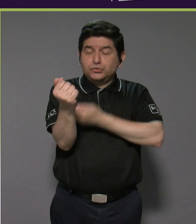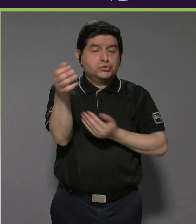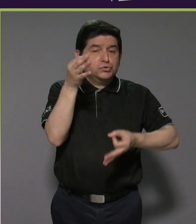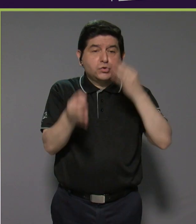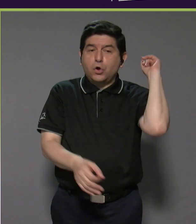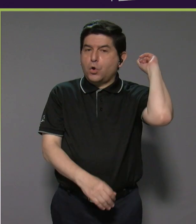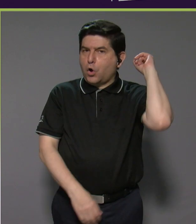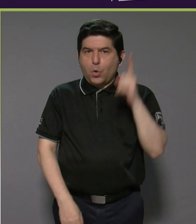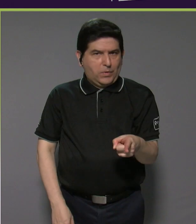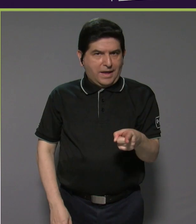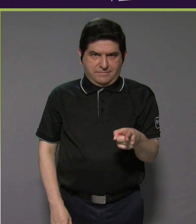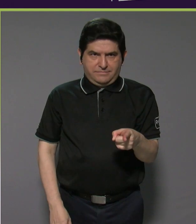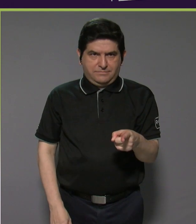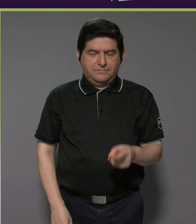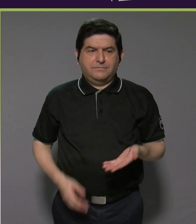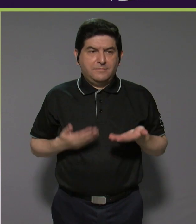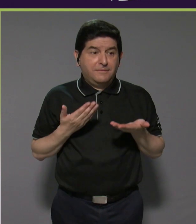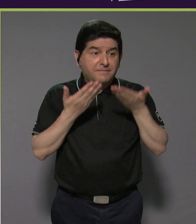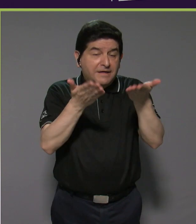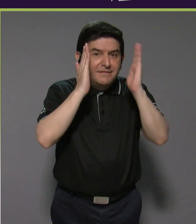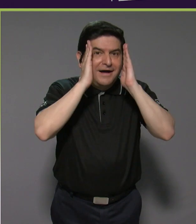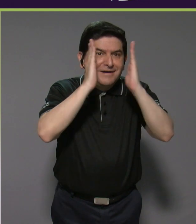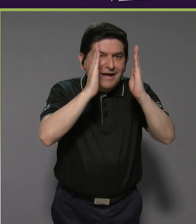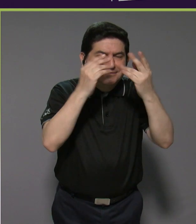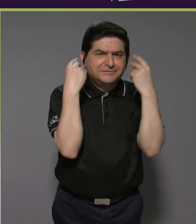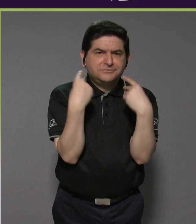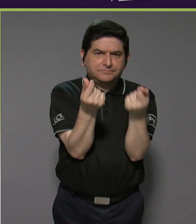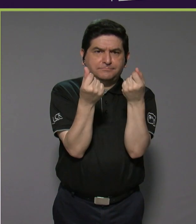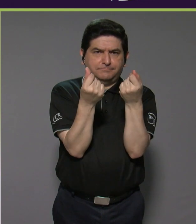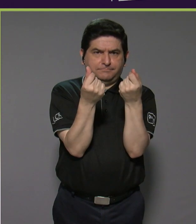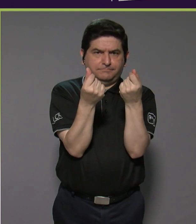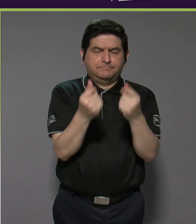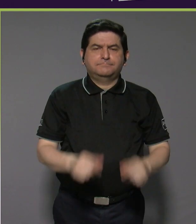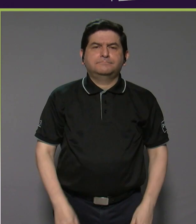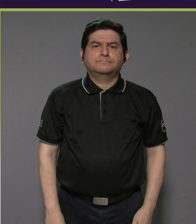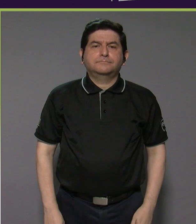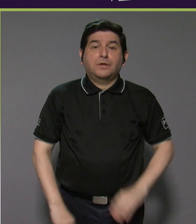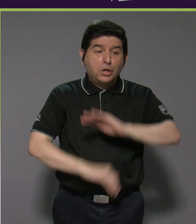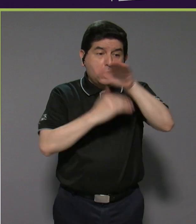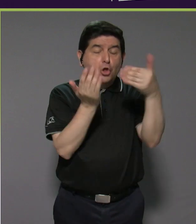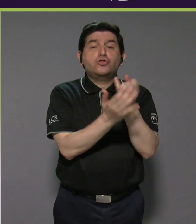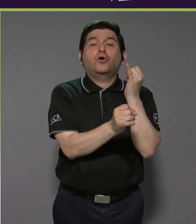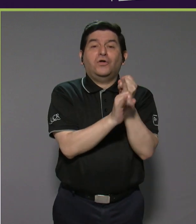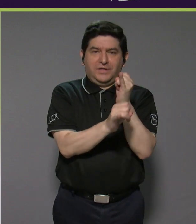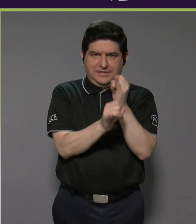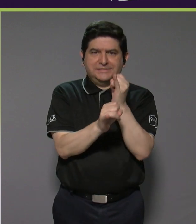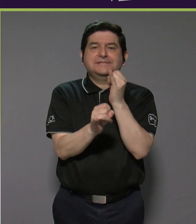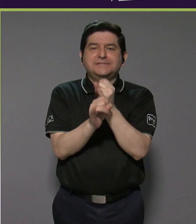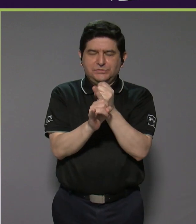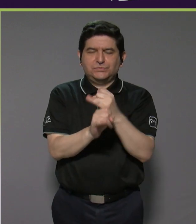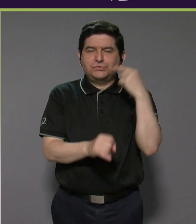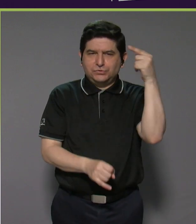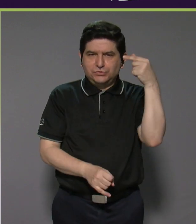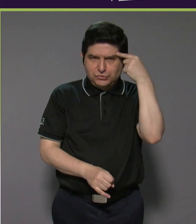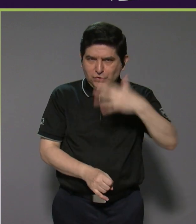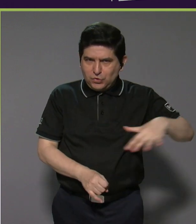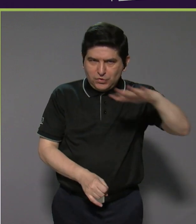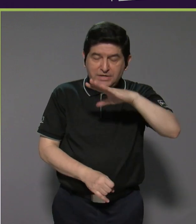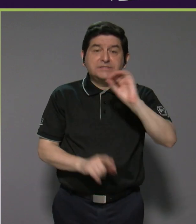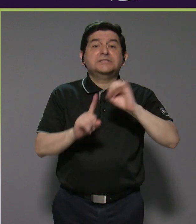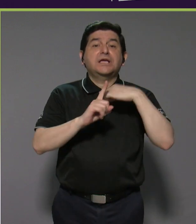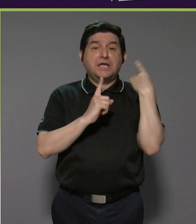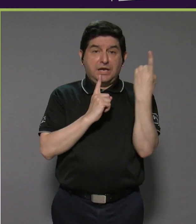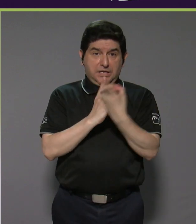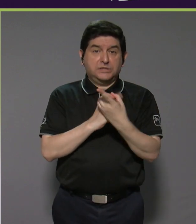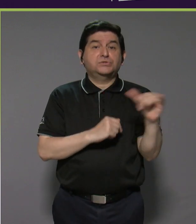la obligación de dar esa atención prioritaria, sino todas las instituciones estatales e incluso la sociedad